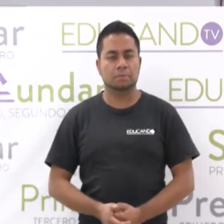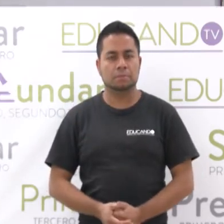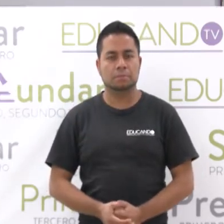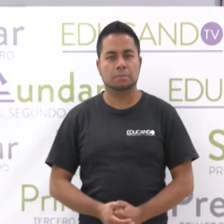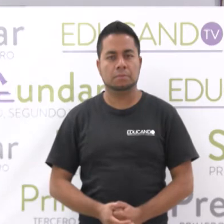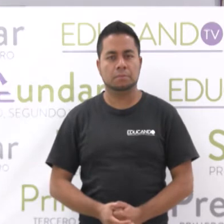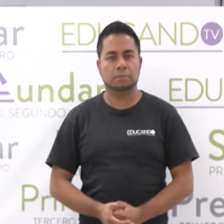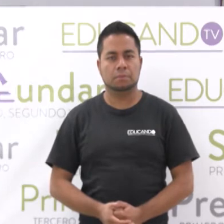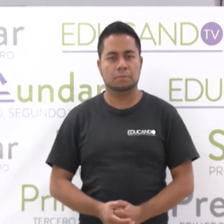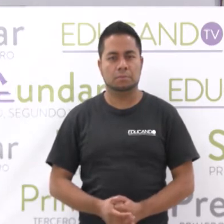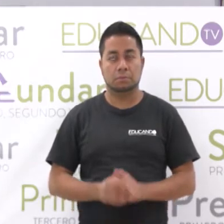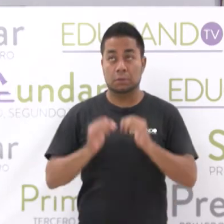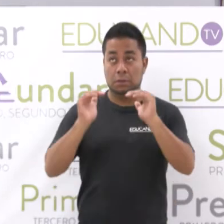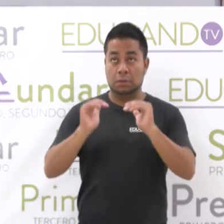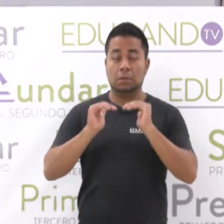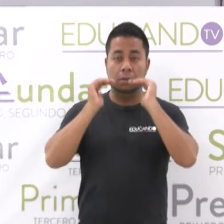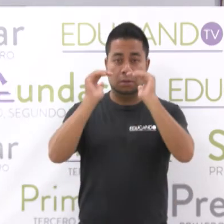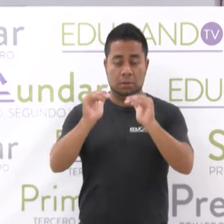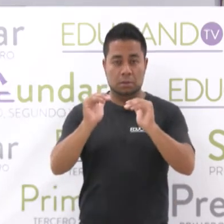Y arriba